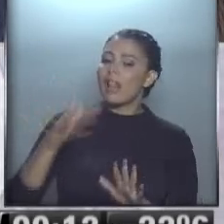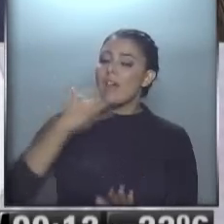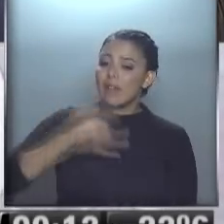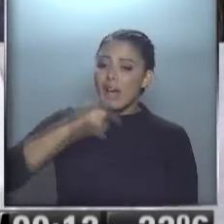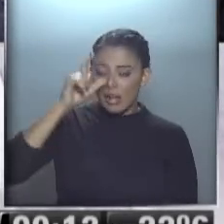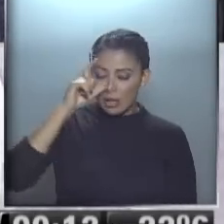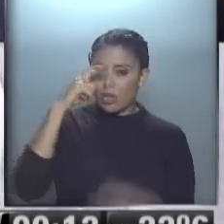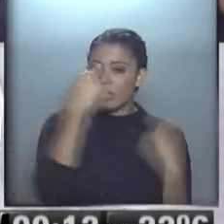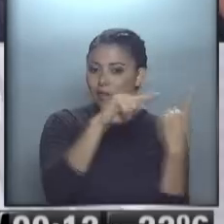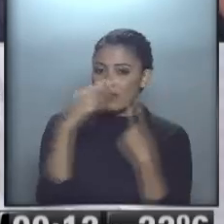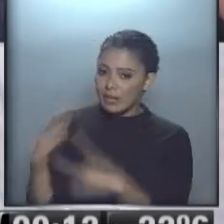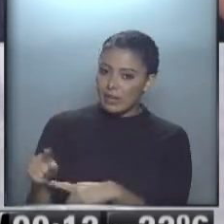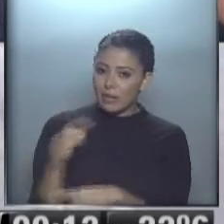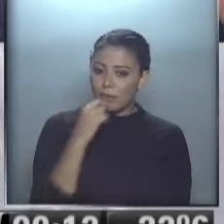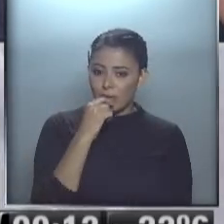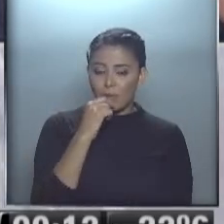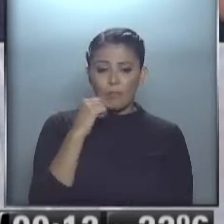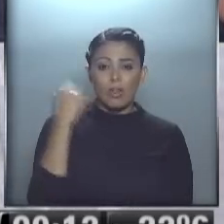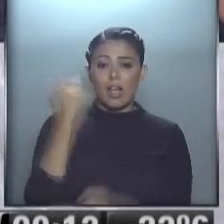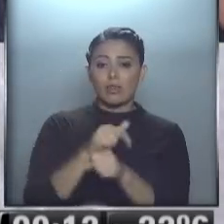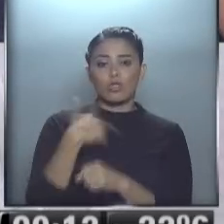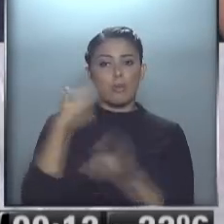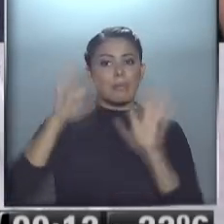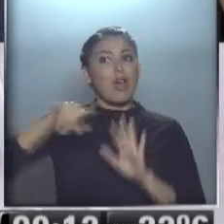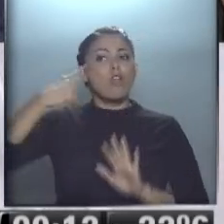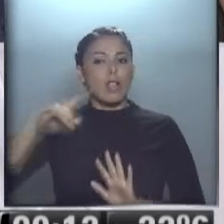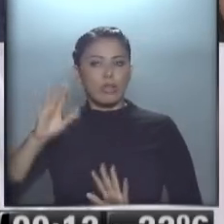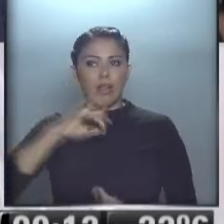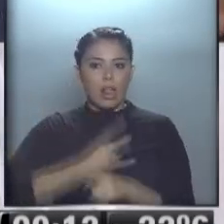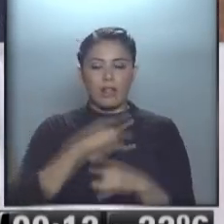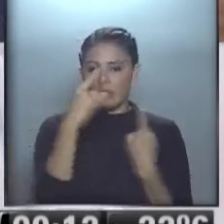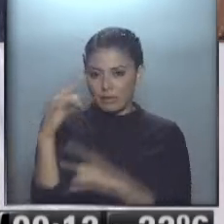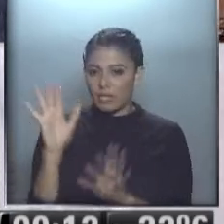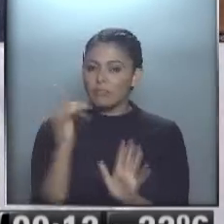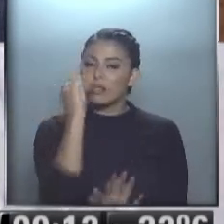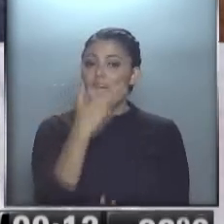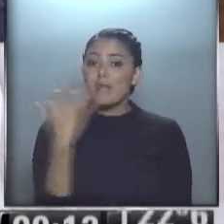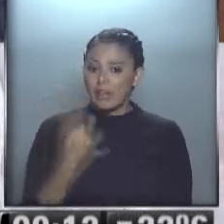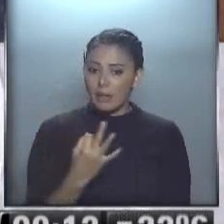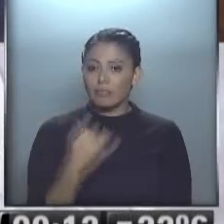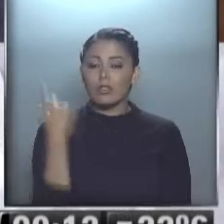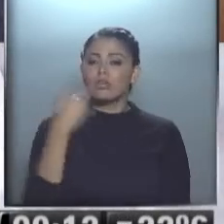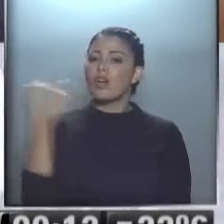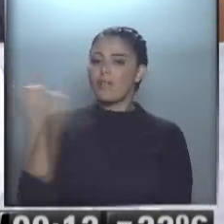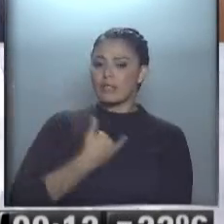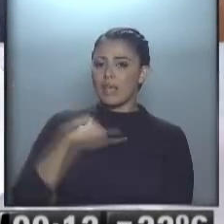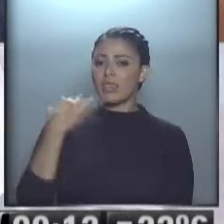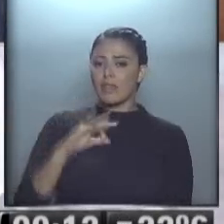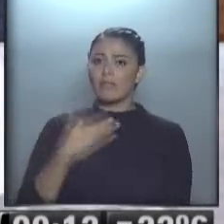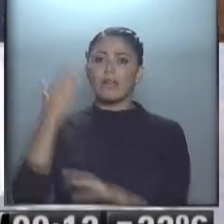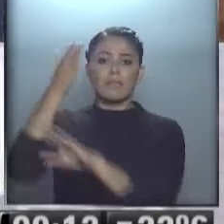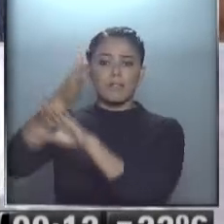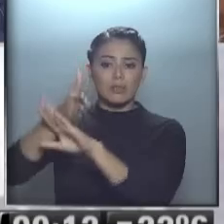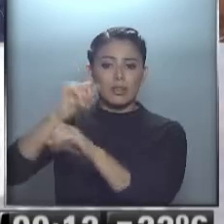totalmente diferente a la que nosotros veníamos preparados e te voy a decir sinceramente cuando nos dijeron que teníamos que venir a